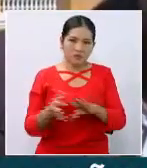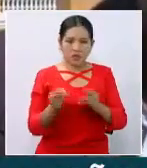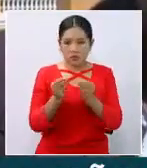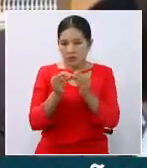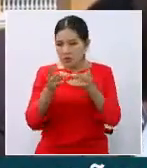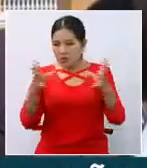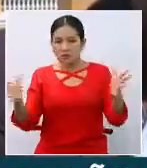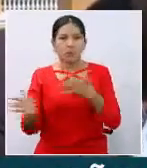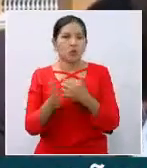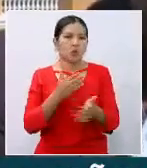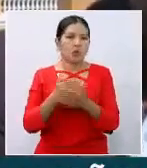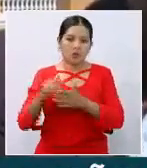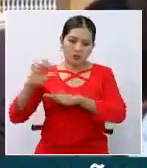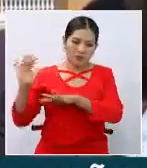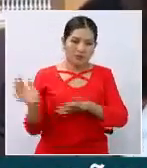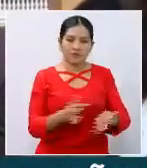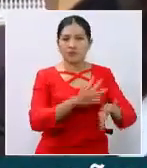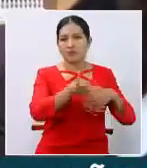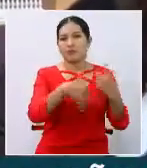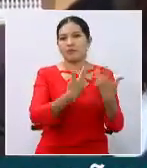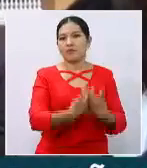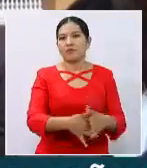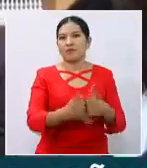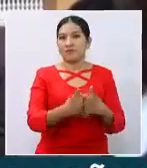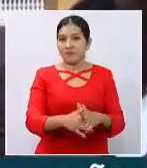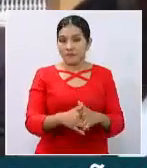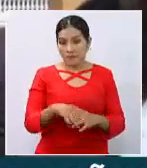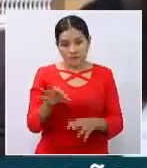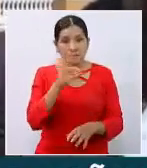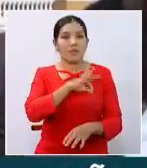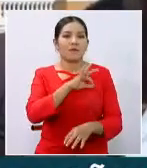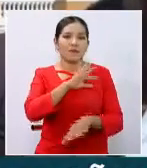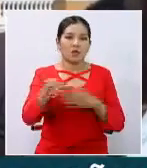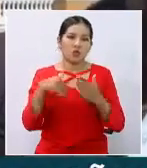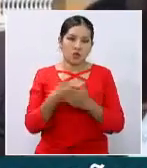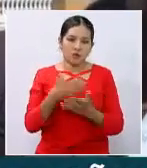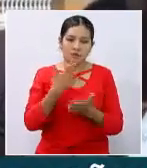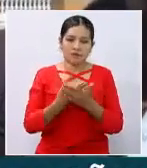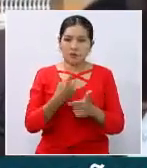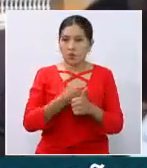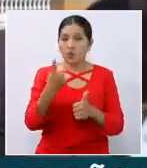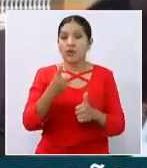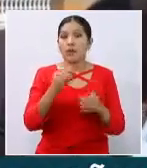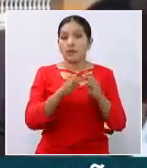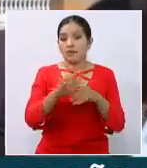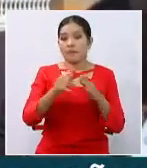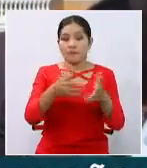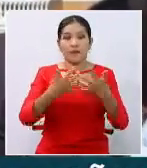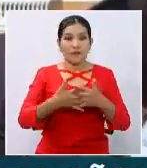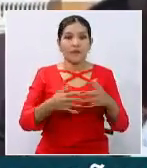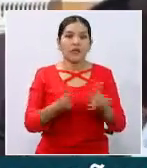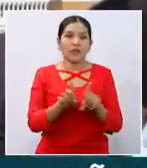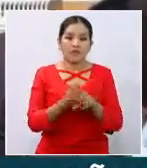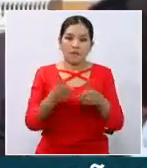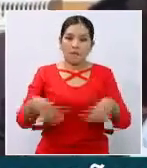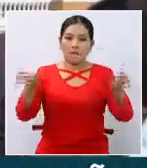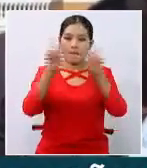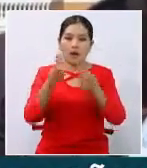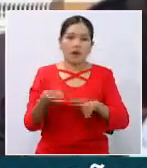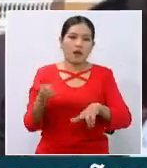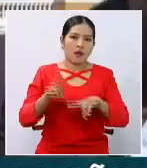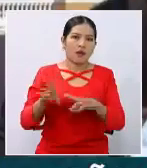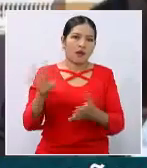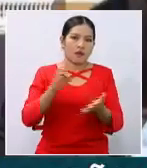pequeñitos hasta más grandes lo va a procesar Ese es por un lado por otro lado que la planta procesadora va a dar un valor agregado a este